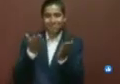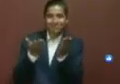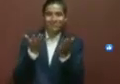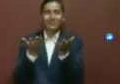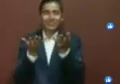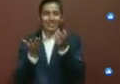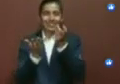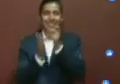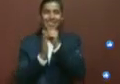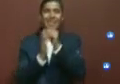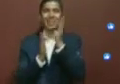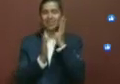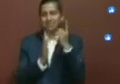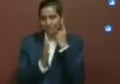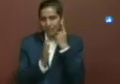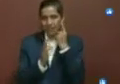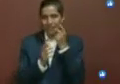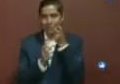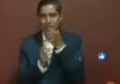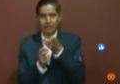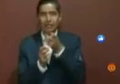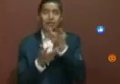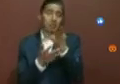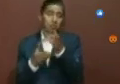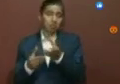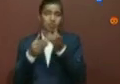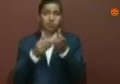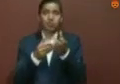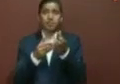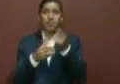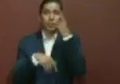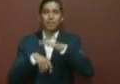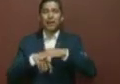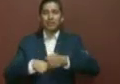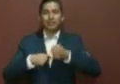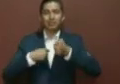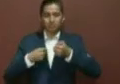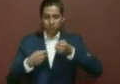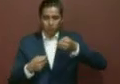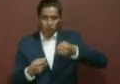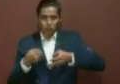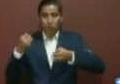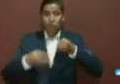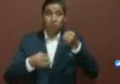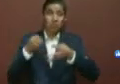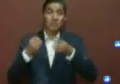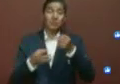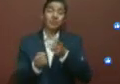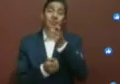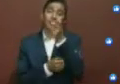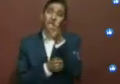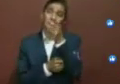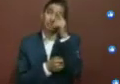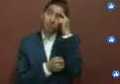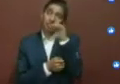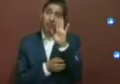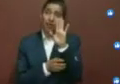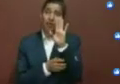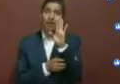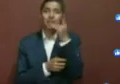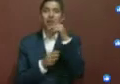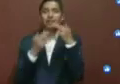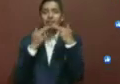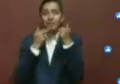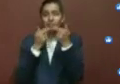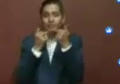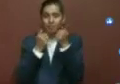equilibrio. En este caso, habrá que pensar en que se fortalezcan los órganos de